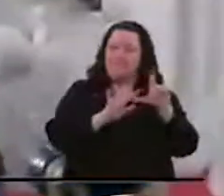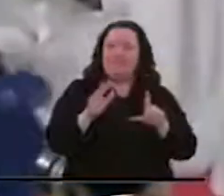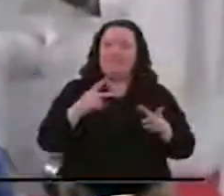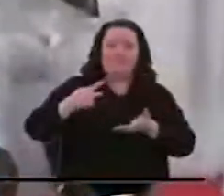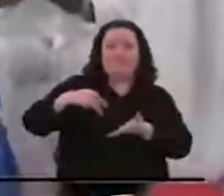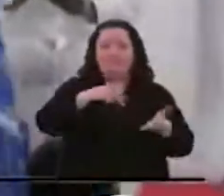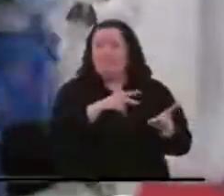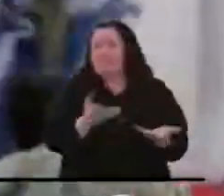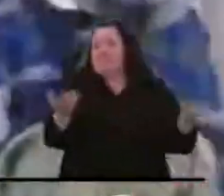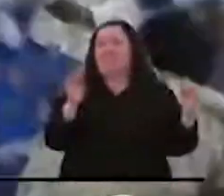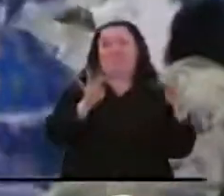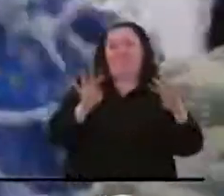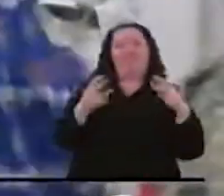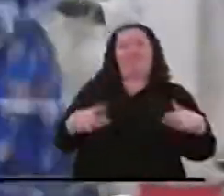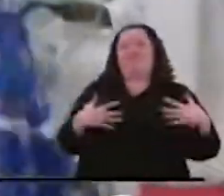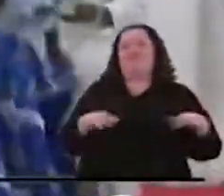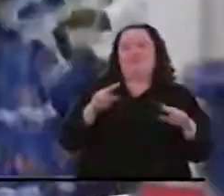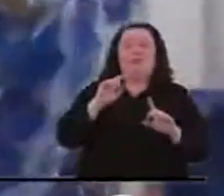sabor, Francia, es imperdible.